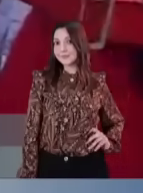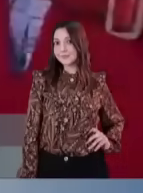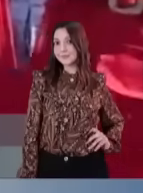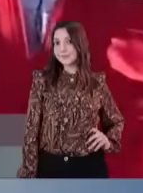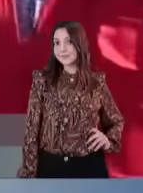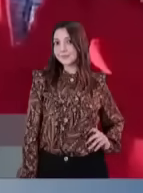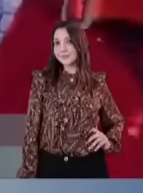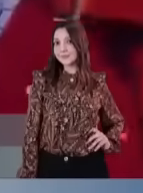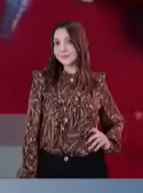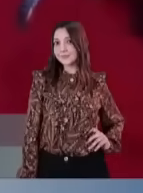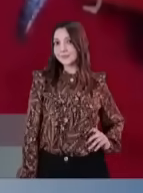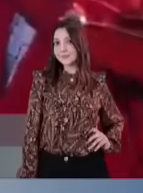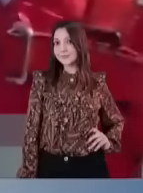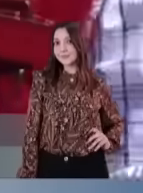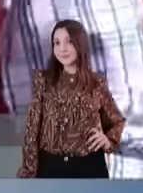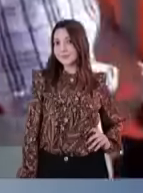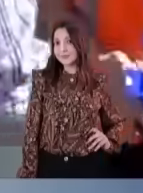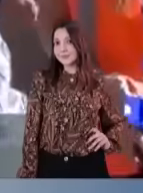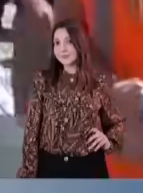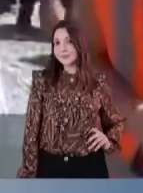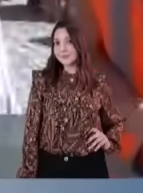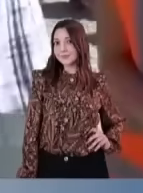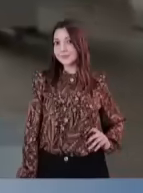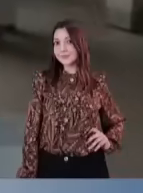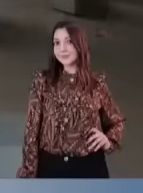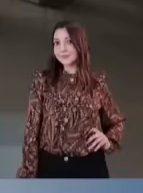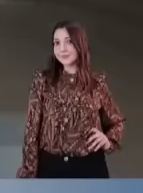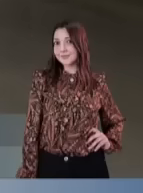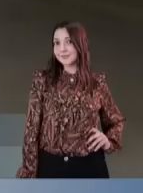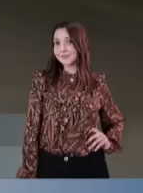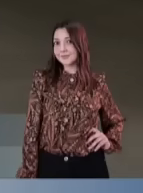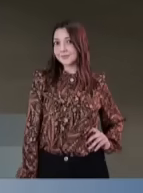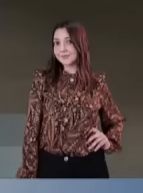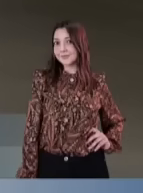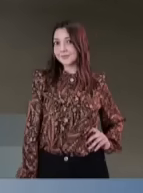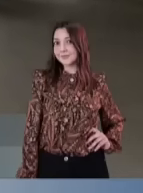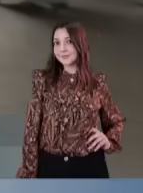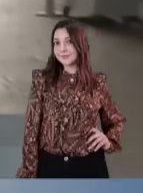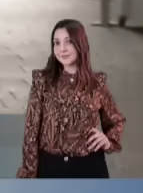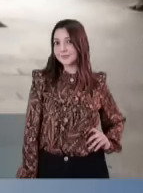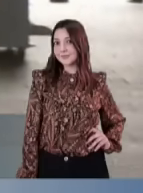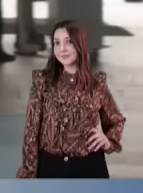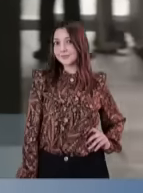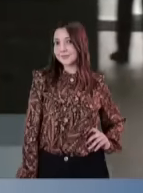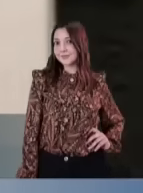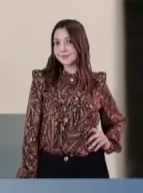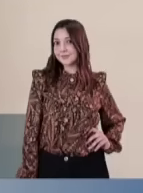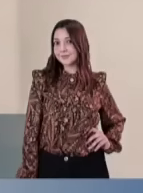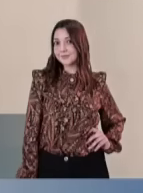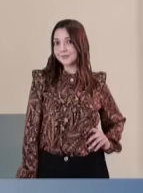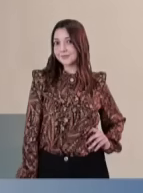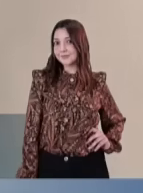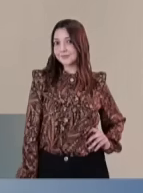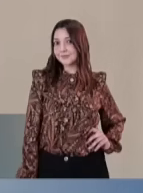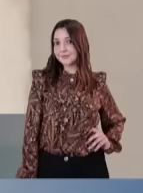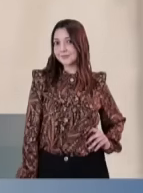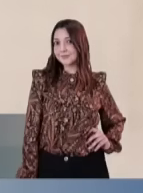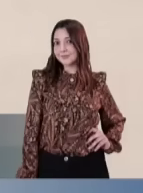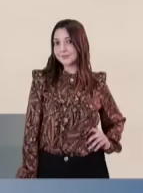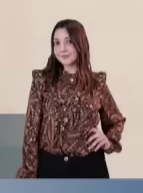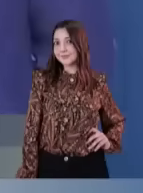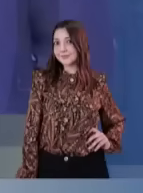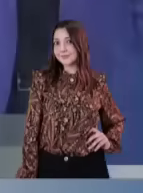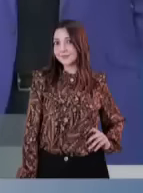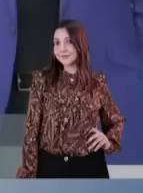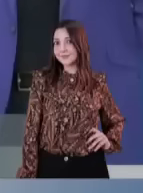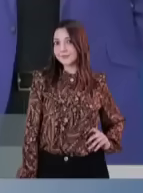Vallejo. Y eso se reconoce. Oye, y para terminar... Bueno, claro, Vallejo fue diputada también. Sí, claro. Sí, tiene relaciones.